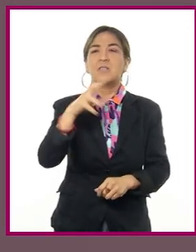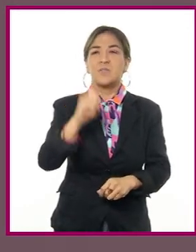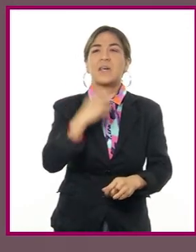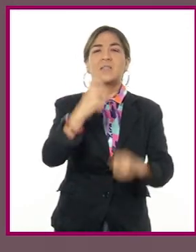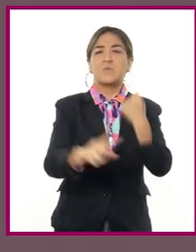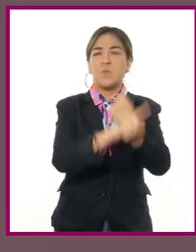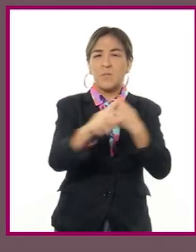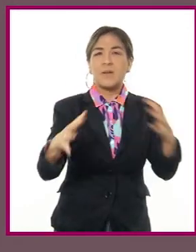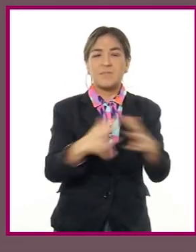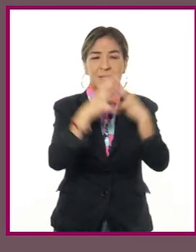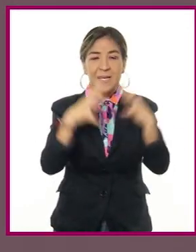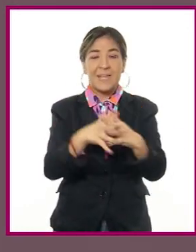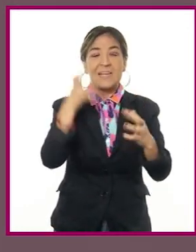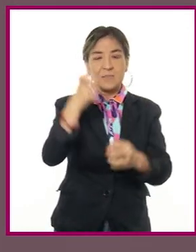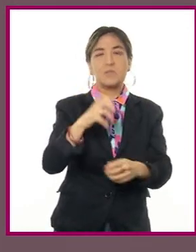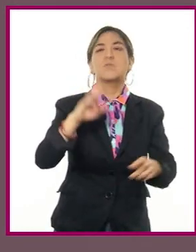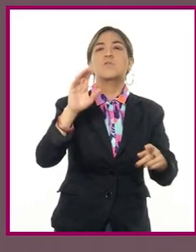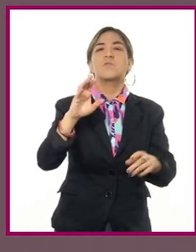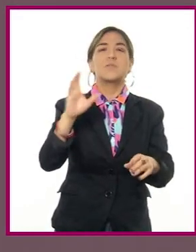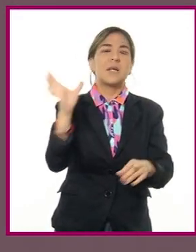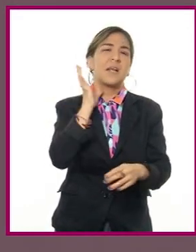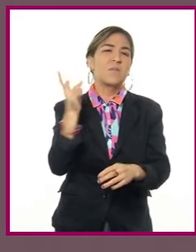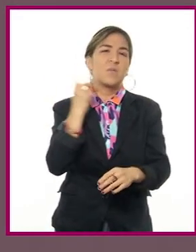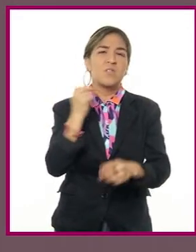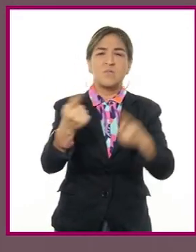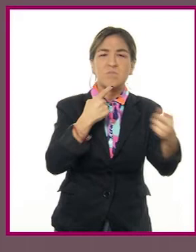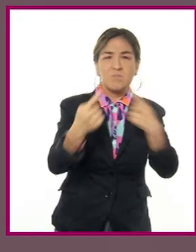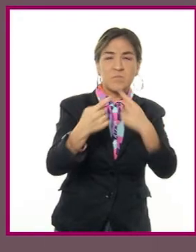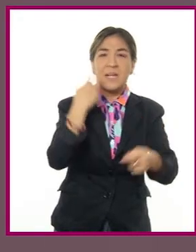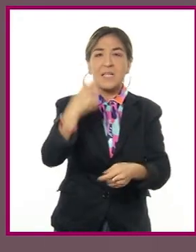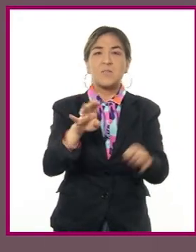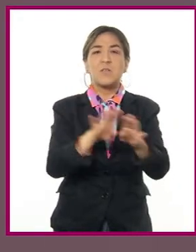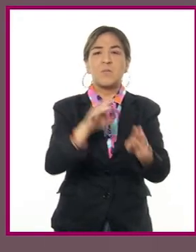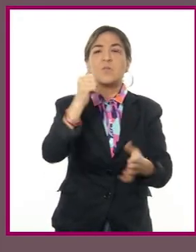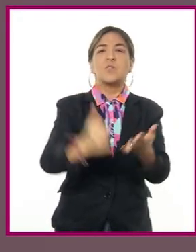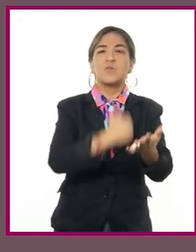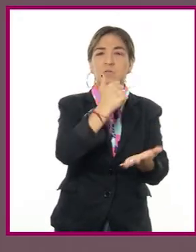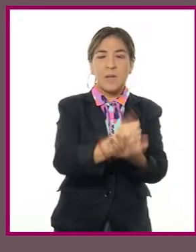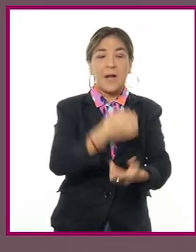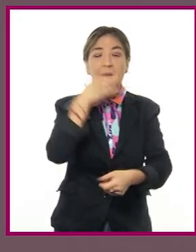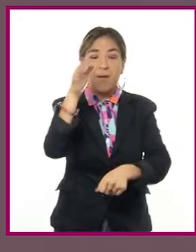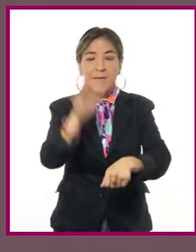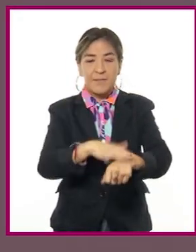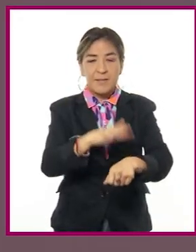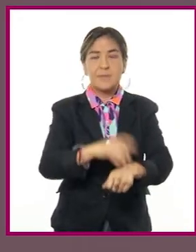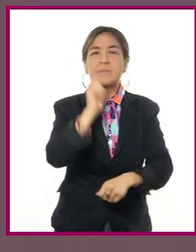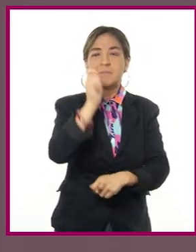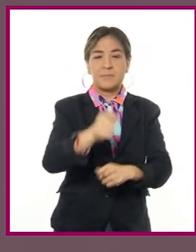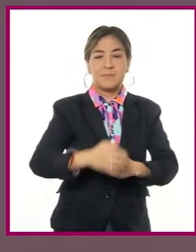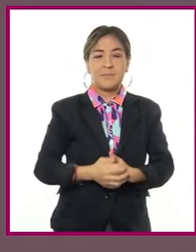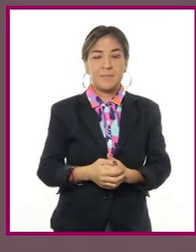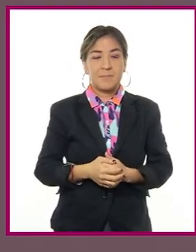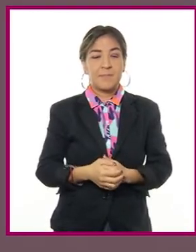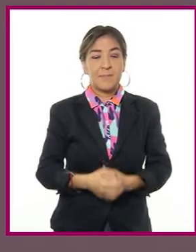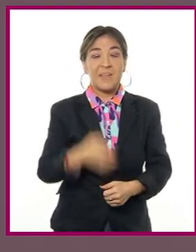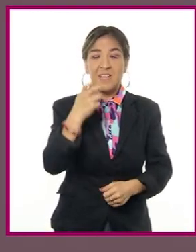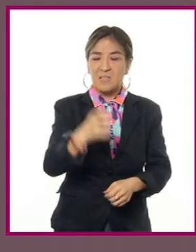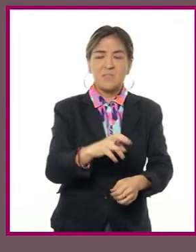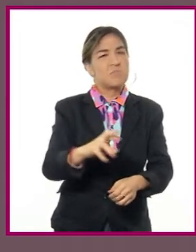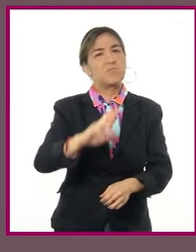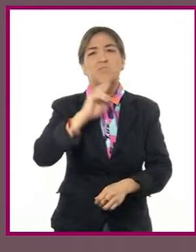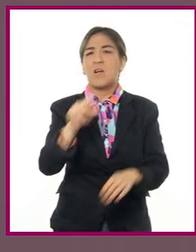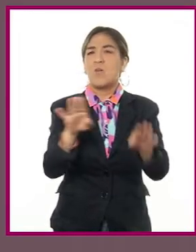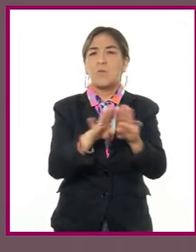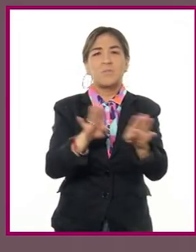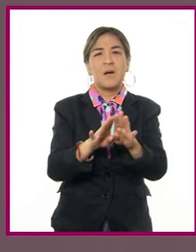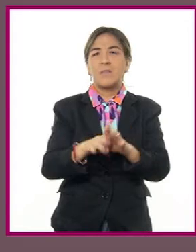mayo ante el Congreso de la Unión y advirtió a los ciudadanos que era preferible arrastrar